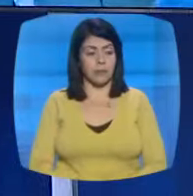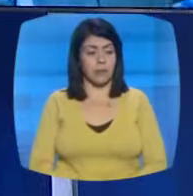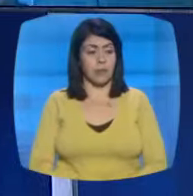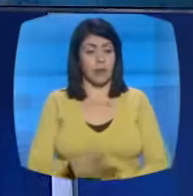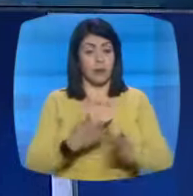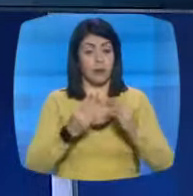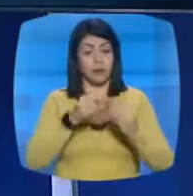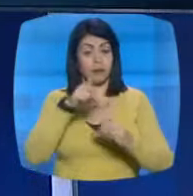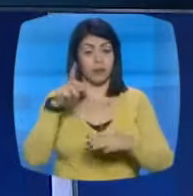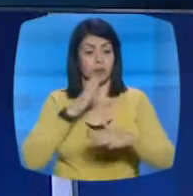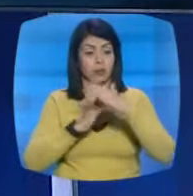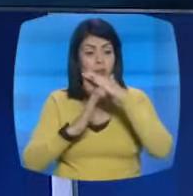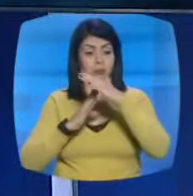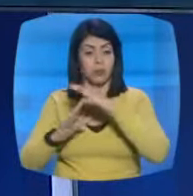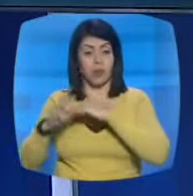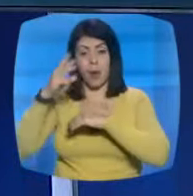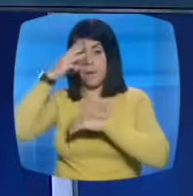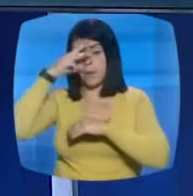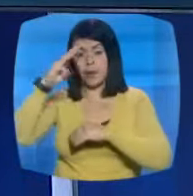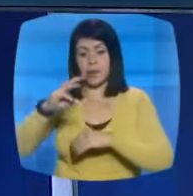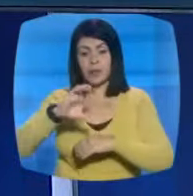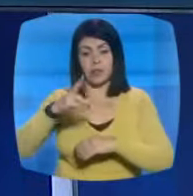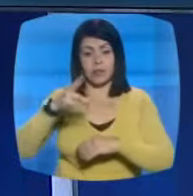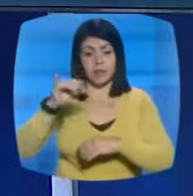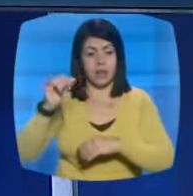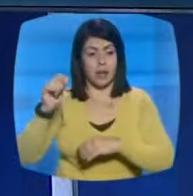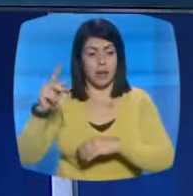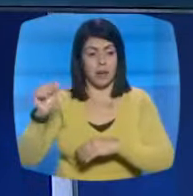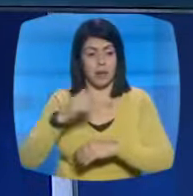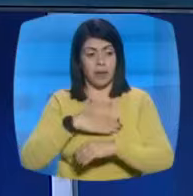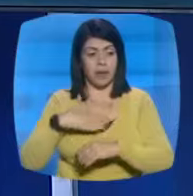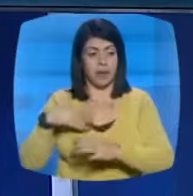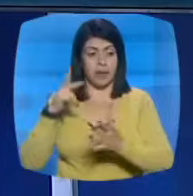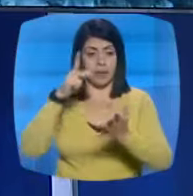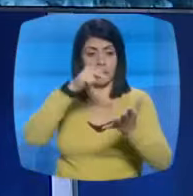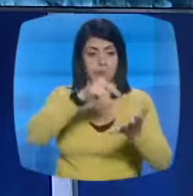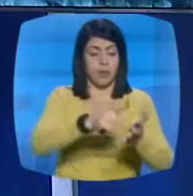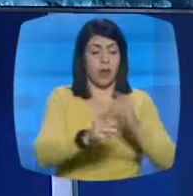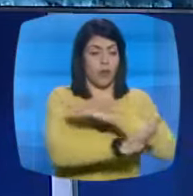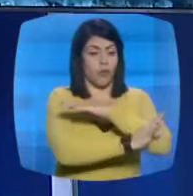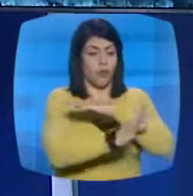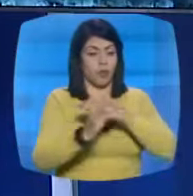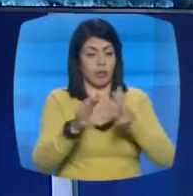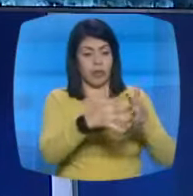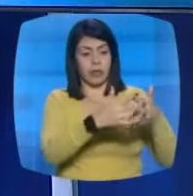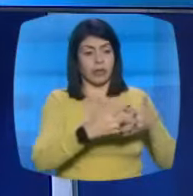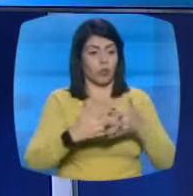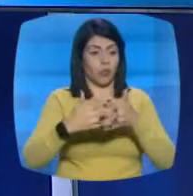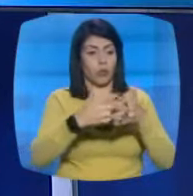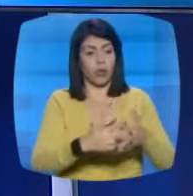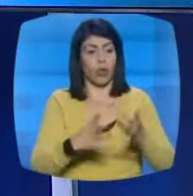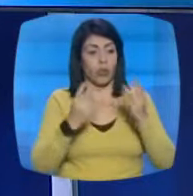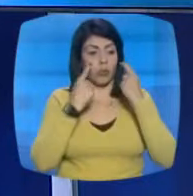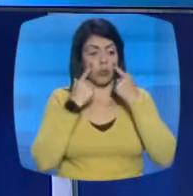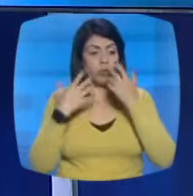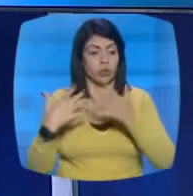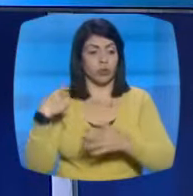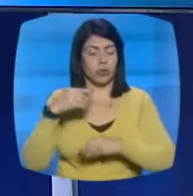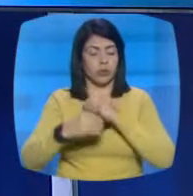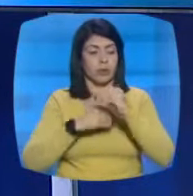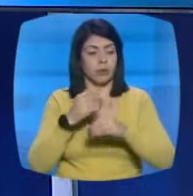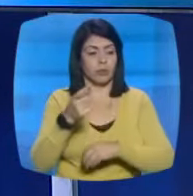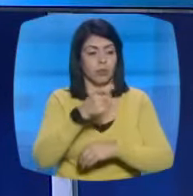Cientos de migrantes partieron del estado mexicano de Chiapas con la intención de llegar a la frontera con Estados Unidos. Muchos de ellos optan